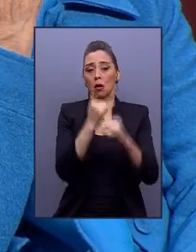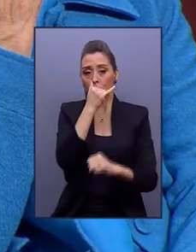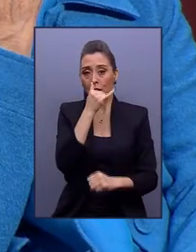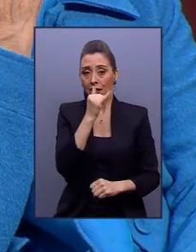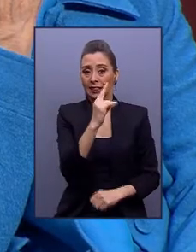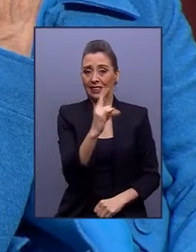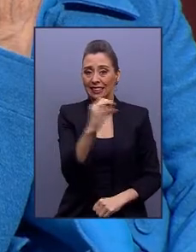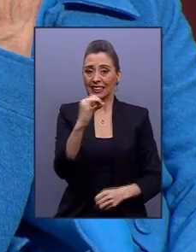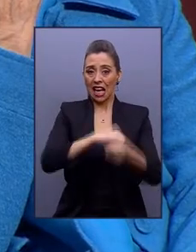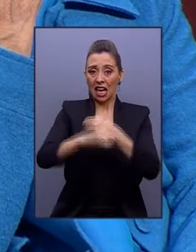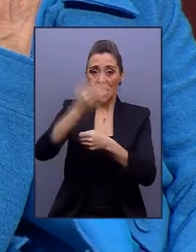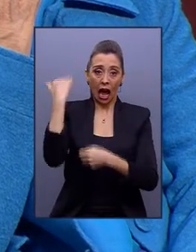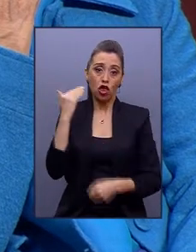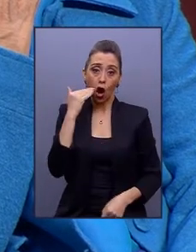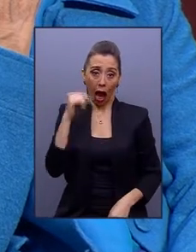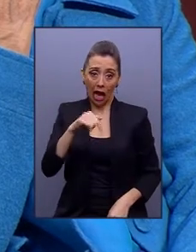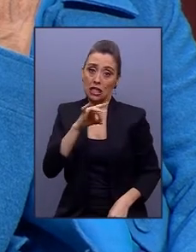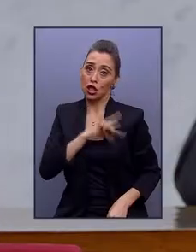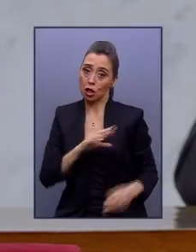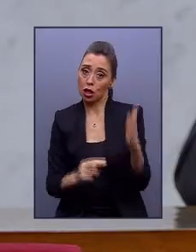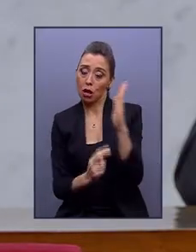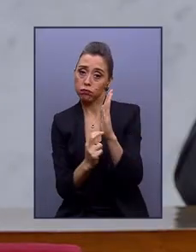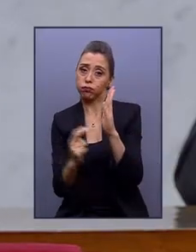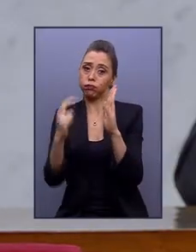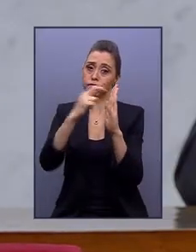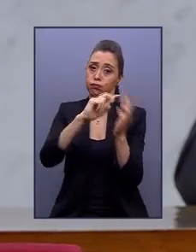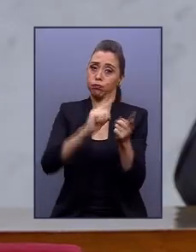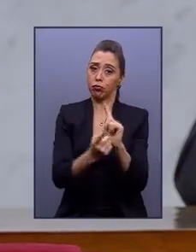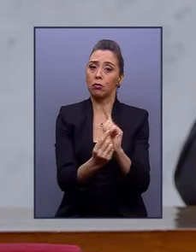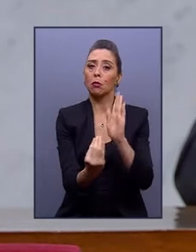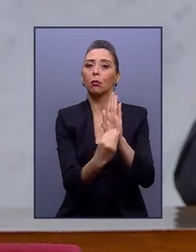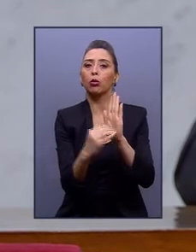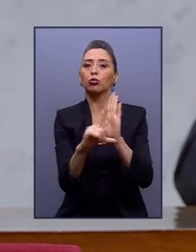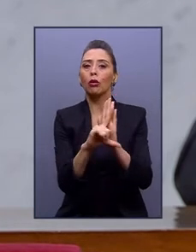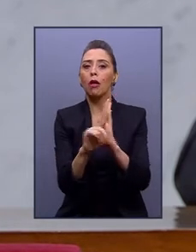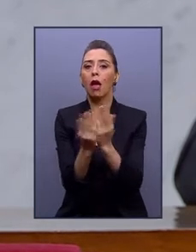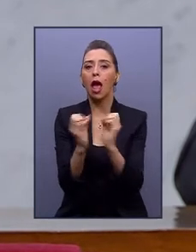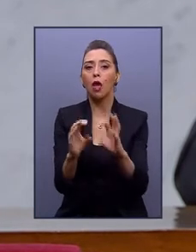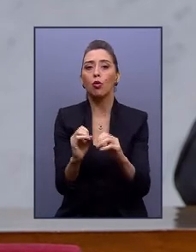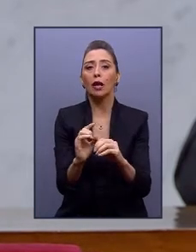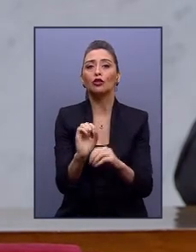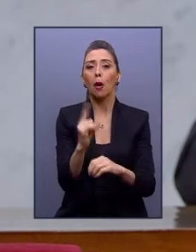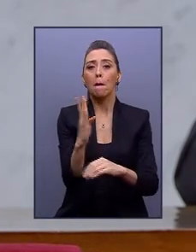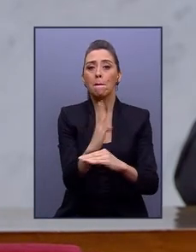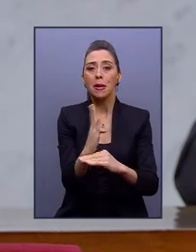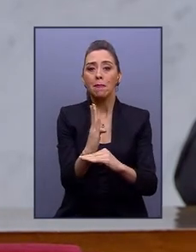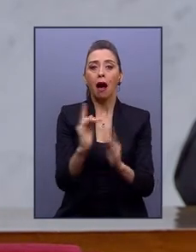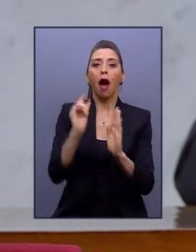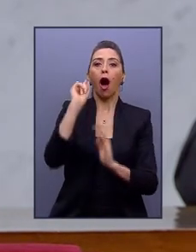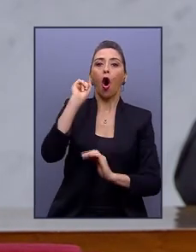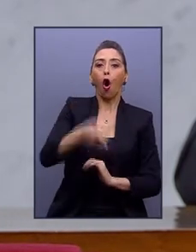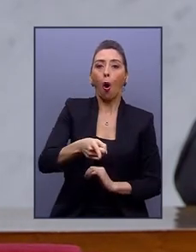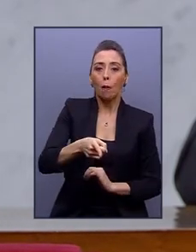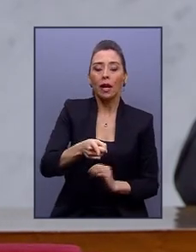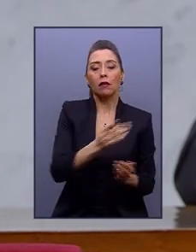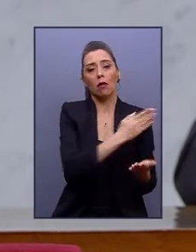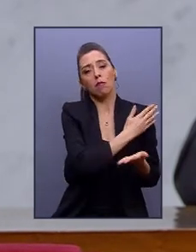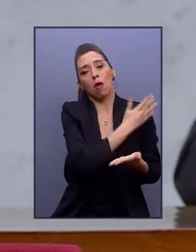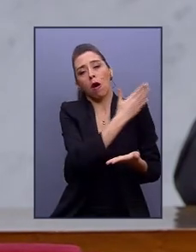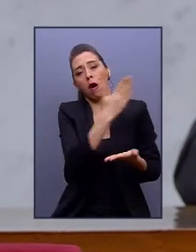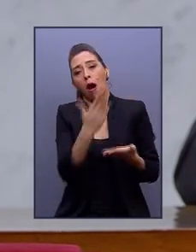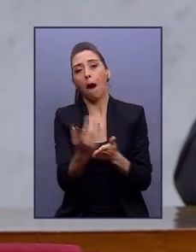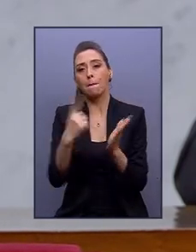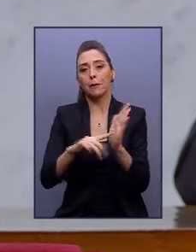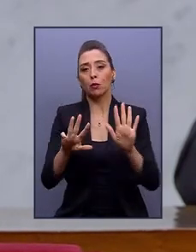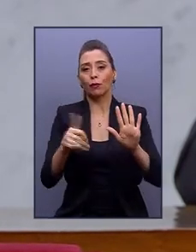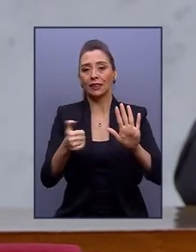siglo, el país hizo un salto adelante al hacer obligatoria la educación primaria. Y no fue sino hasta la década de los 60 que